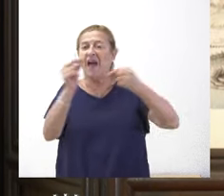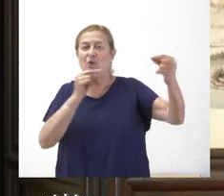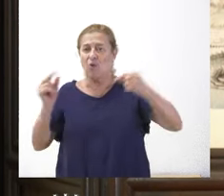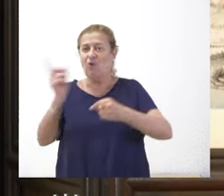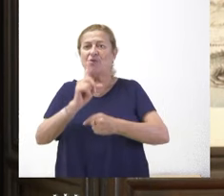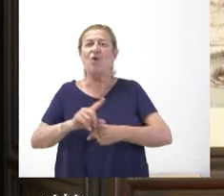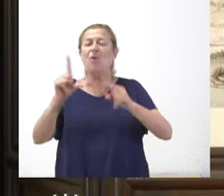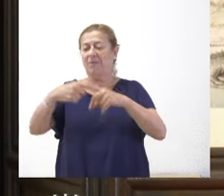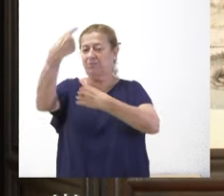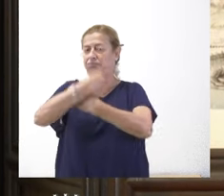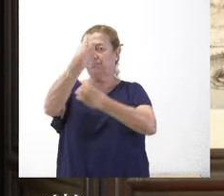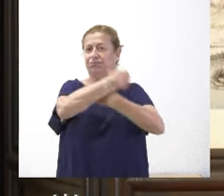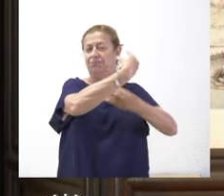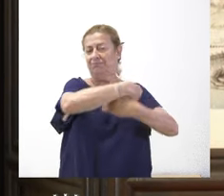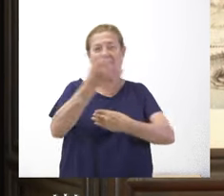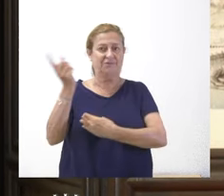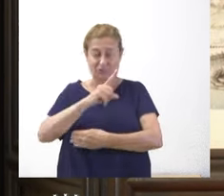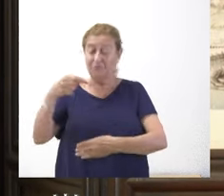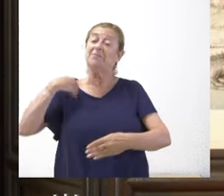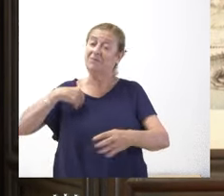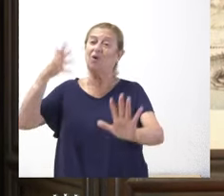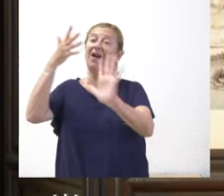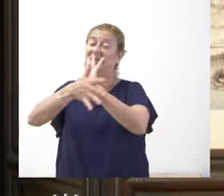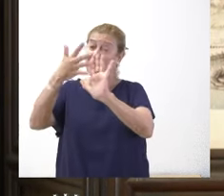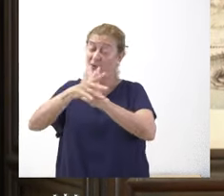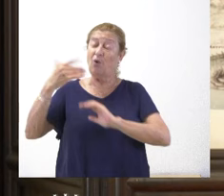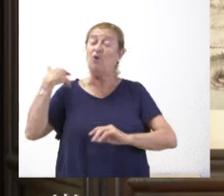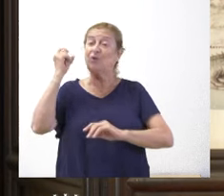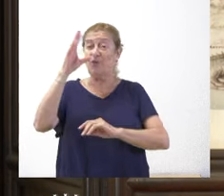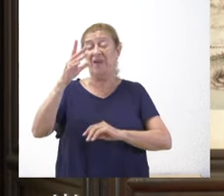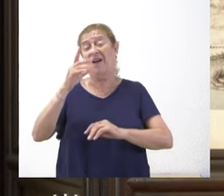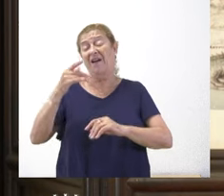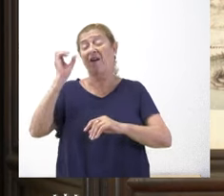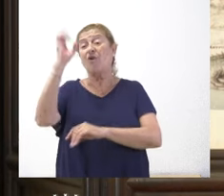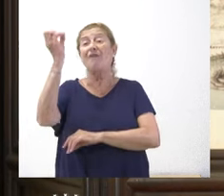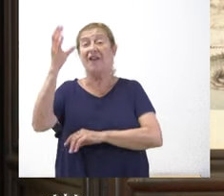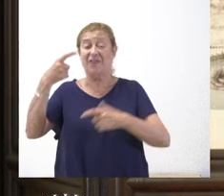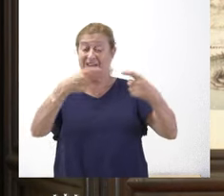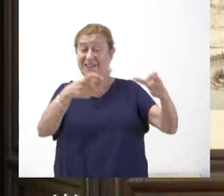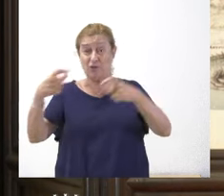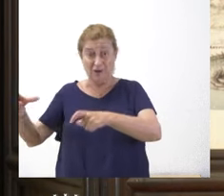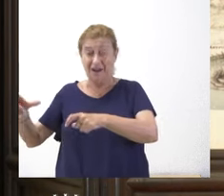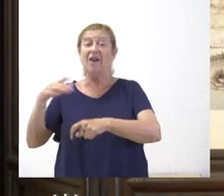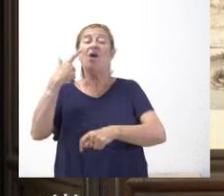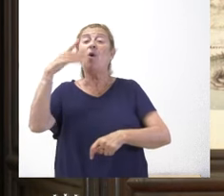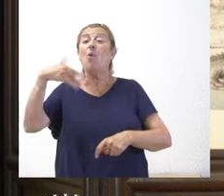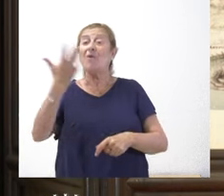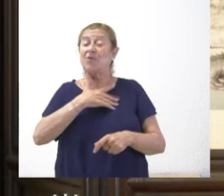una imposición así lo explicó el otro día en la conferencia sectorial mire Cuando se quiere hablar de una situación